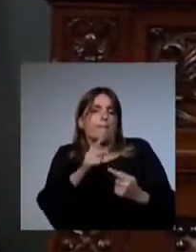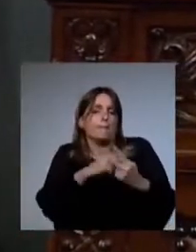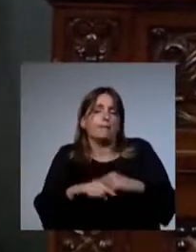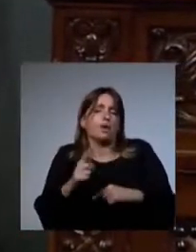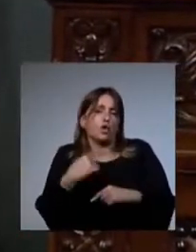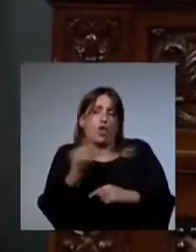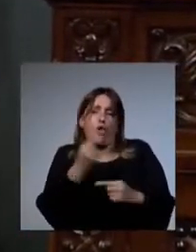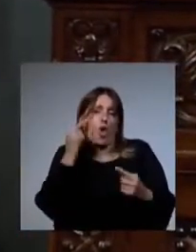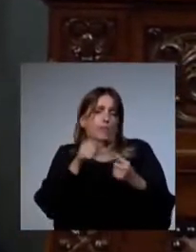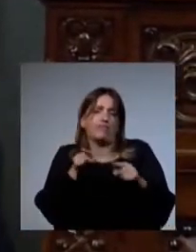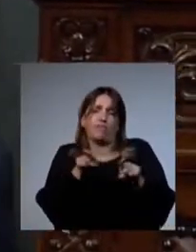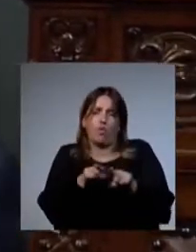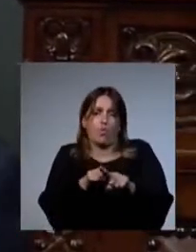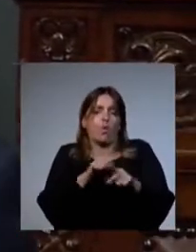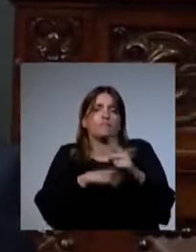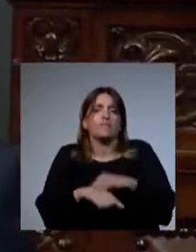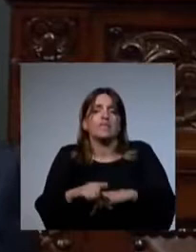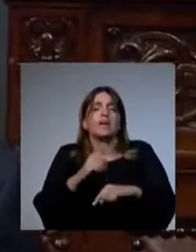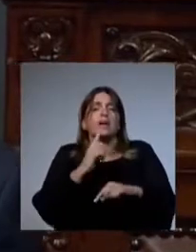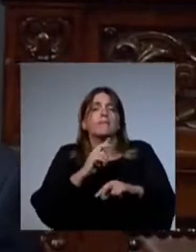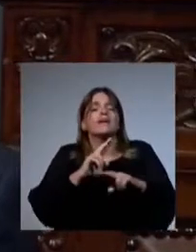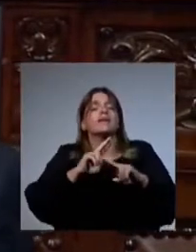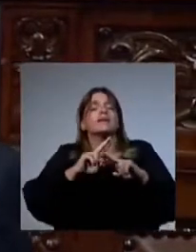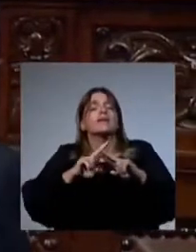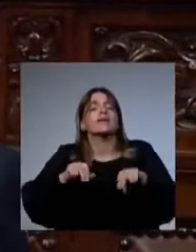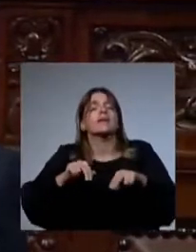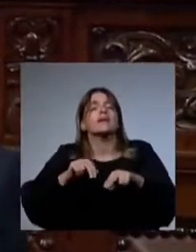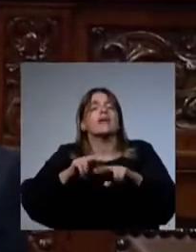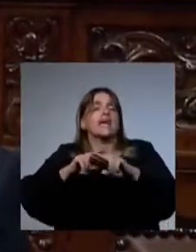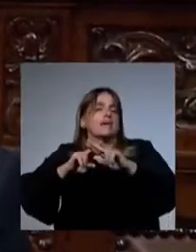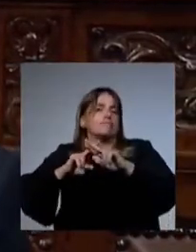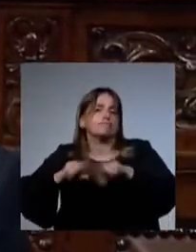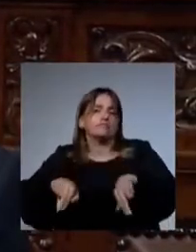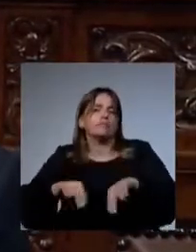Cumpliendo un compromiso electoral, eliminamos la obligación financiera.